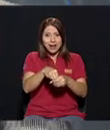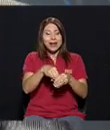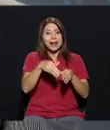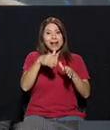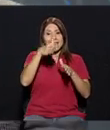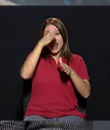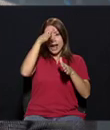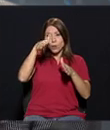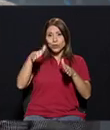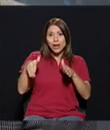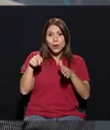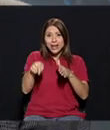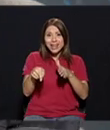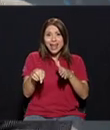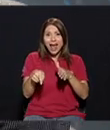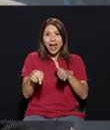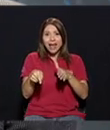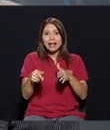ha metido